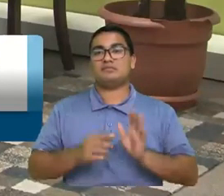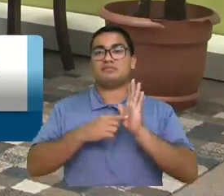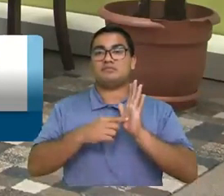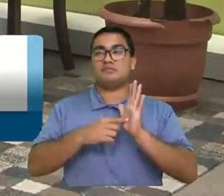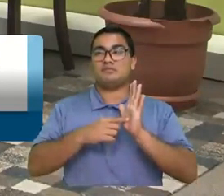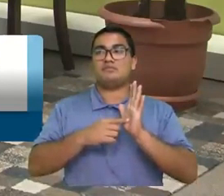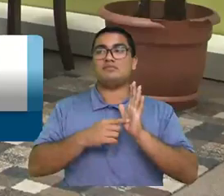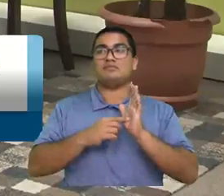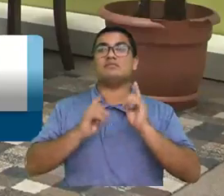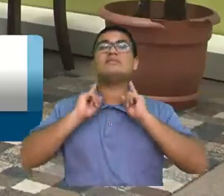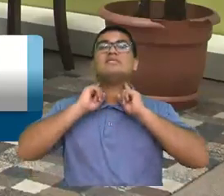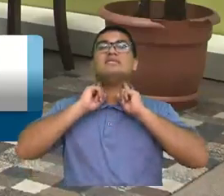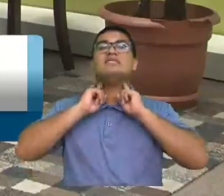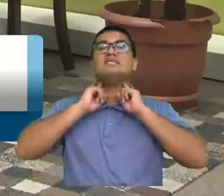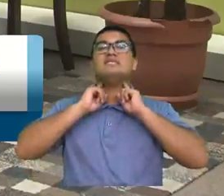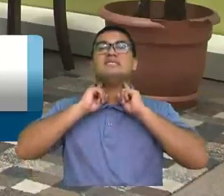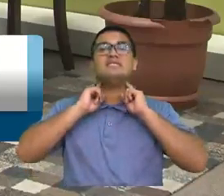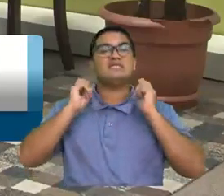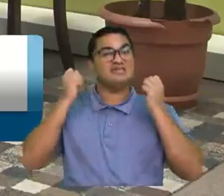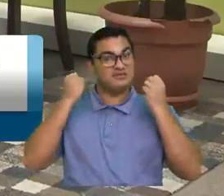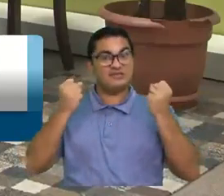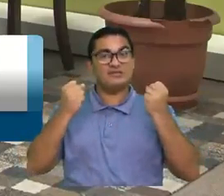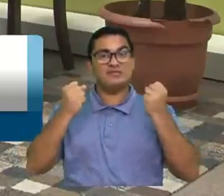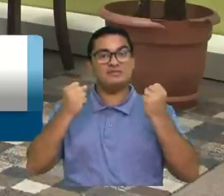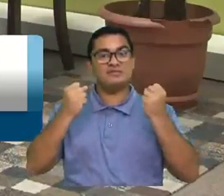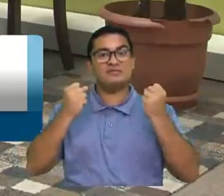infección en las amígdalas, ¿verdad?